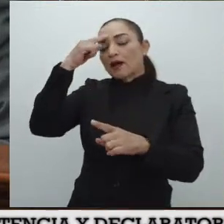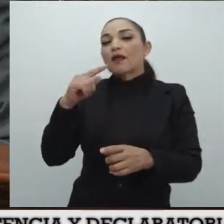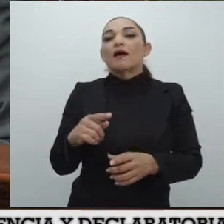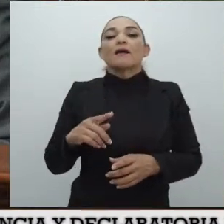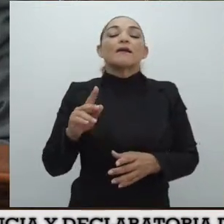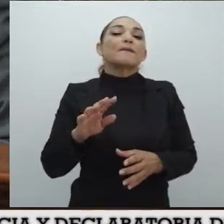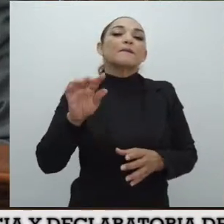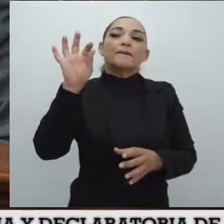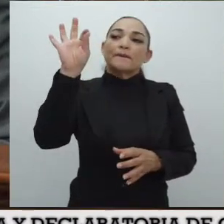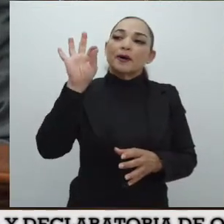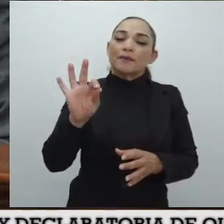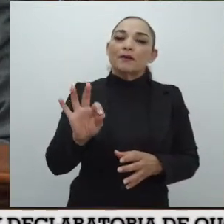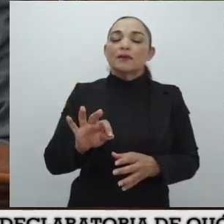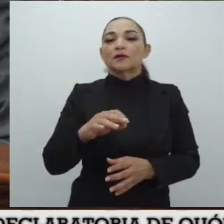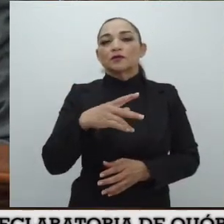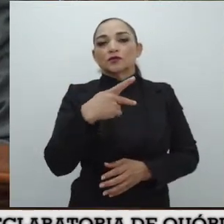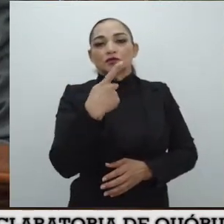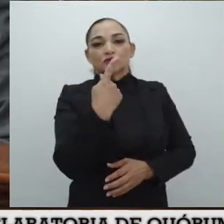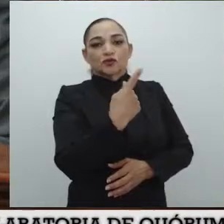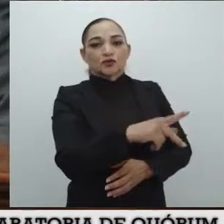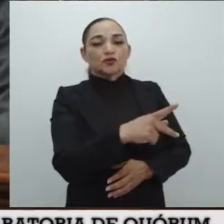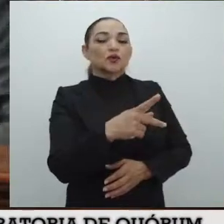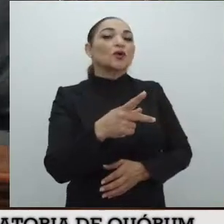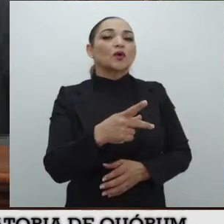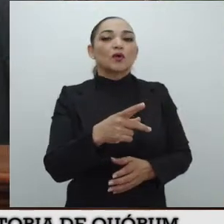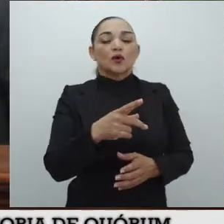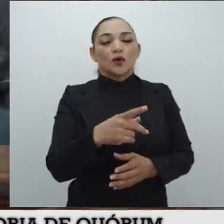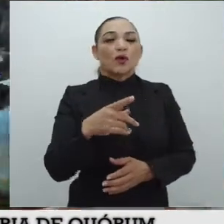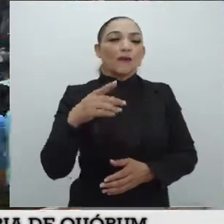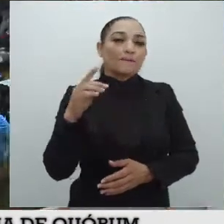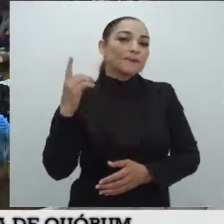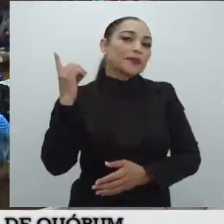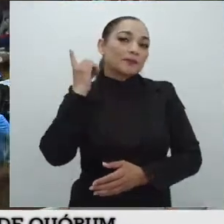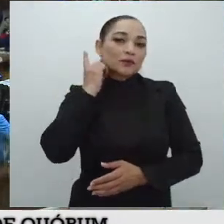legislatura registren su asistencia a esta sesión.